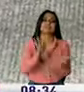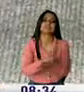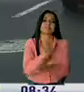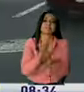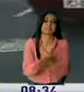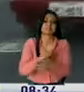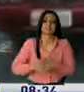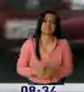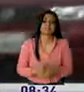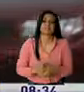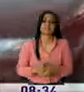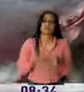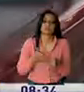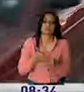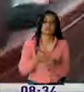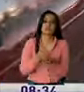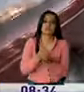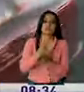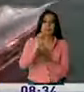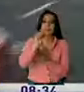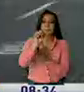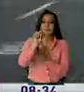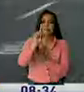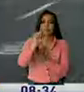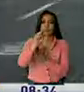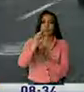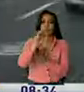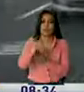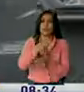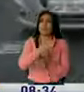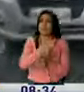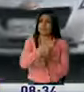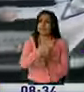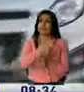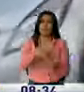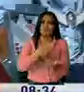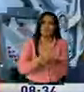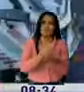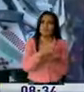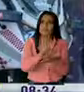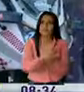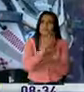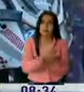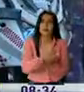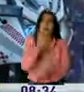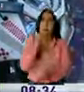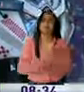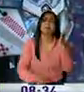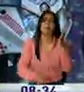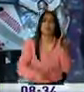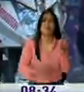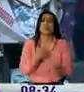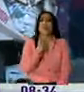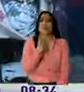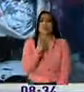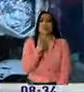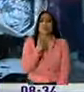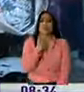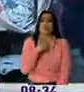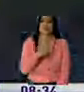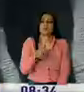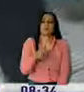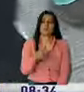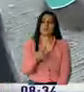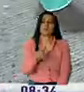Ellas pasaban por la avenida Maldonado y no les faltaba mucho para llegar a su destino. No obstante, su recorrido no fue como siempre, pues de media